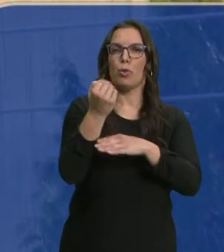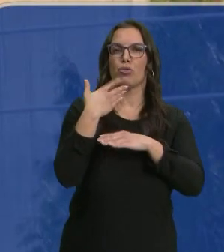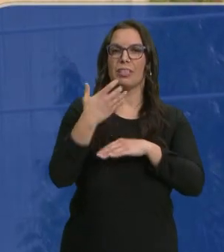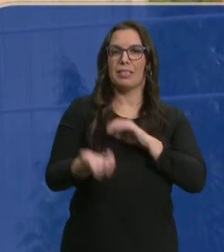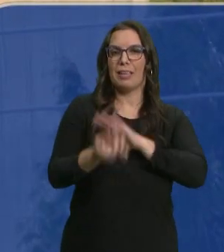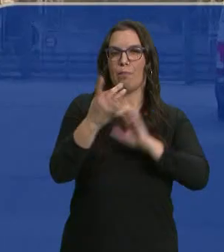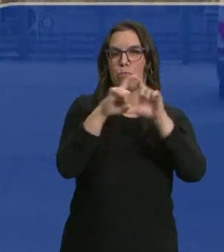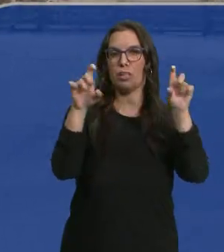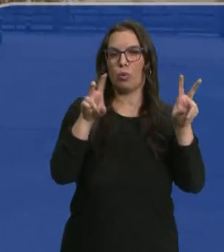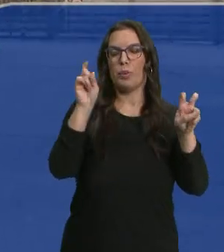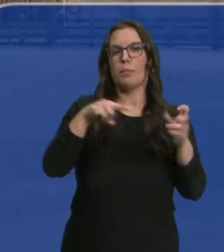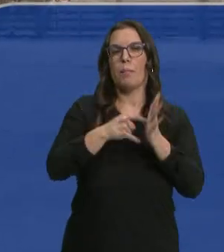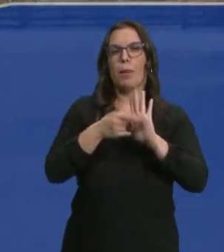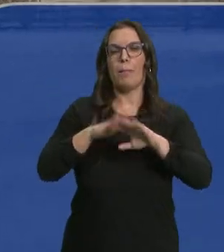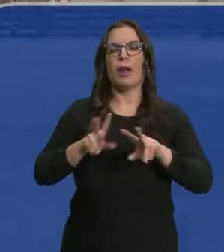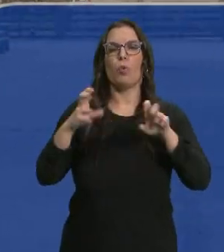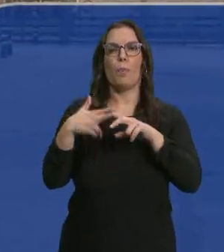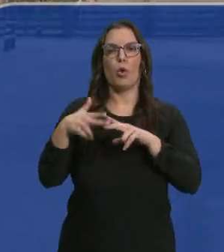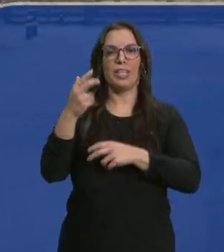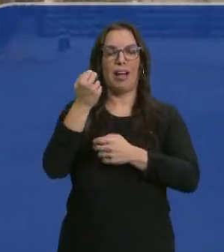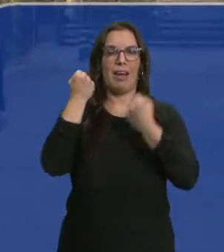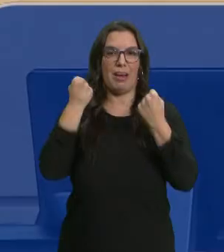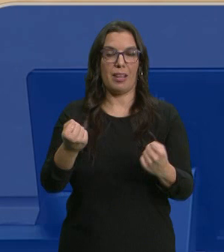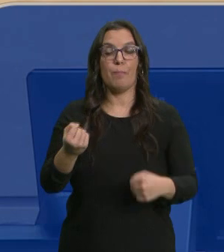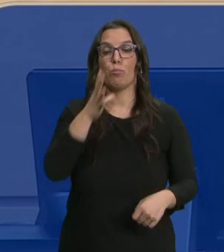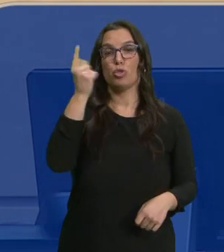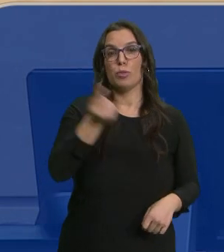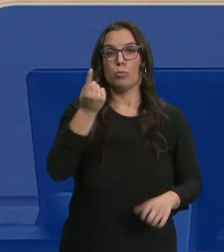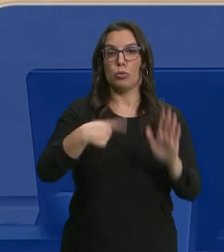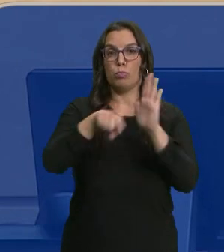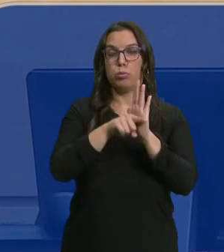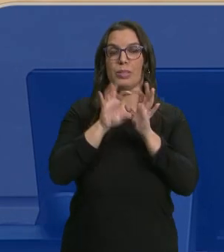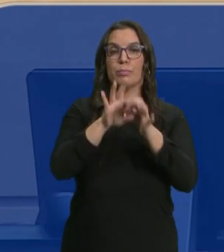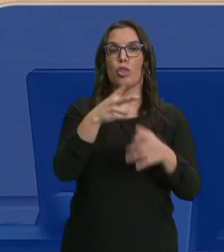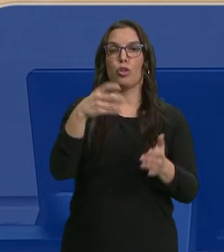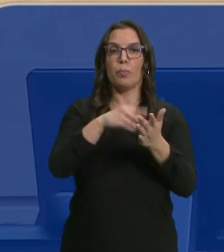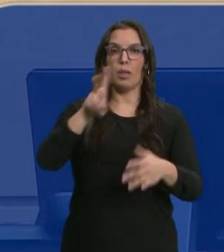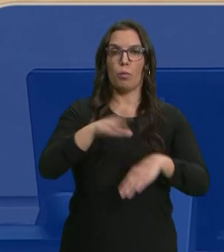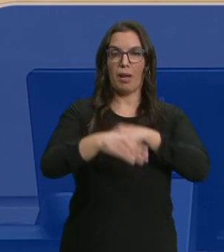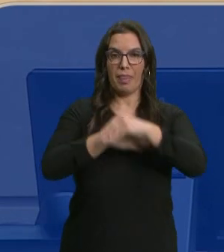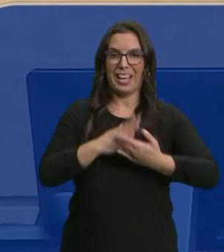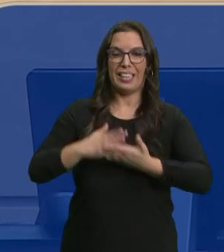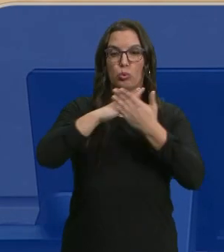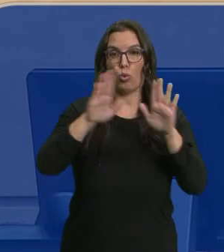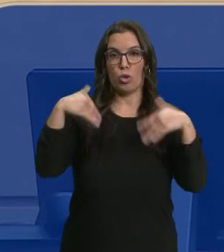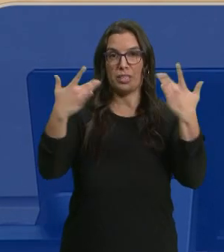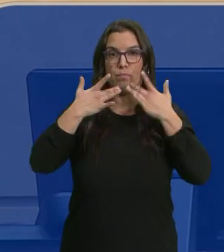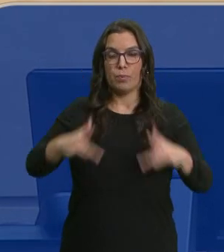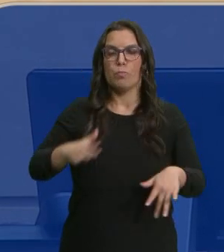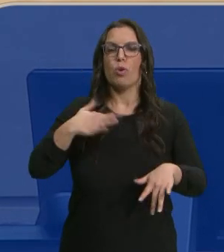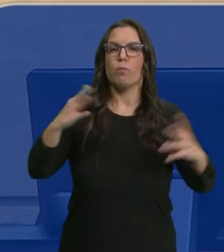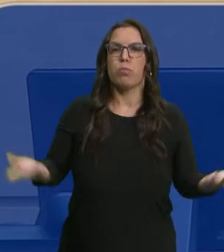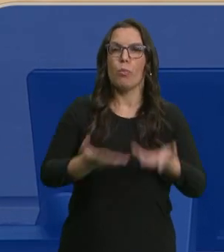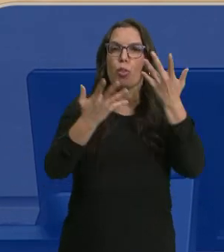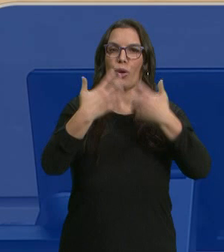y un plan para una nueva política energética. Para ello hemos presupuestado 200.000 euros para la elaboración de un estudio externo para